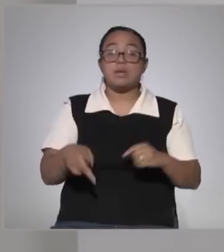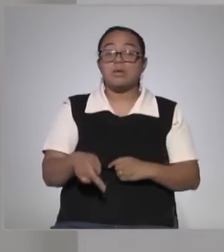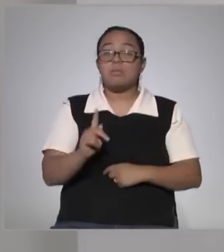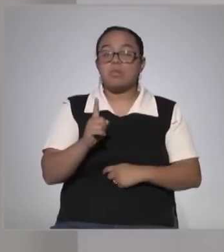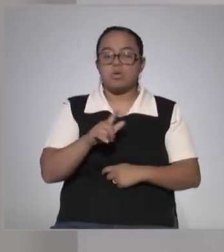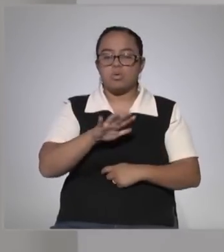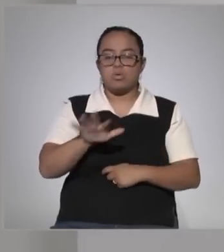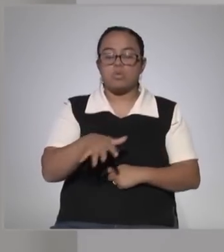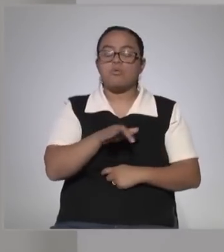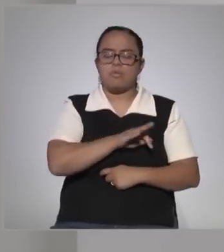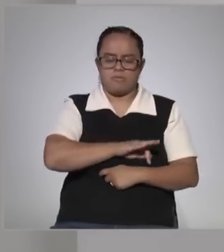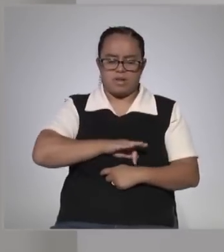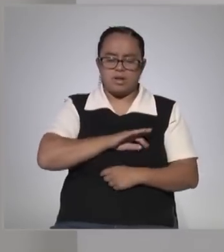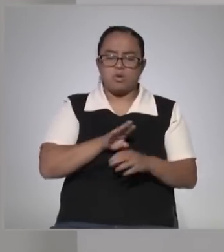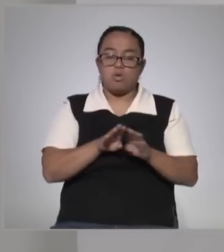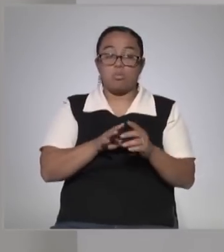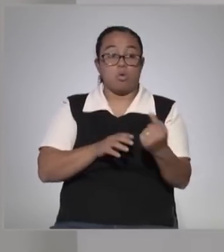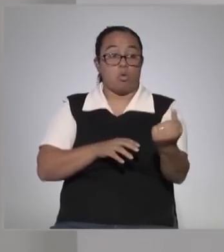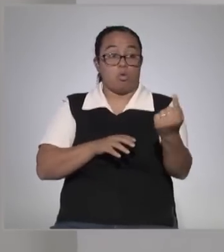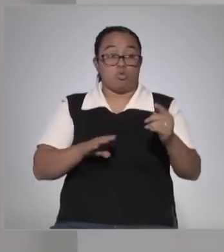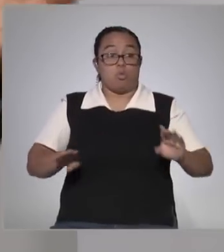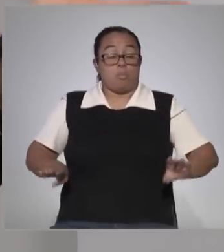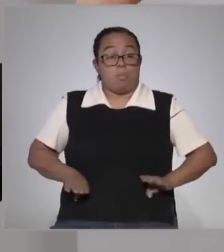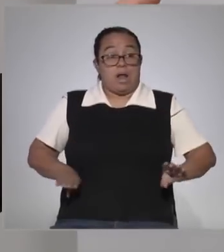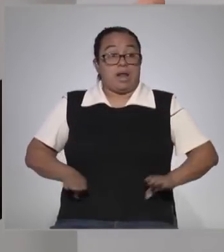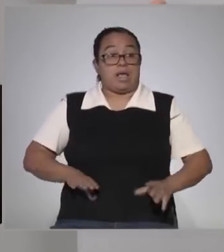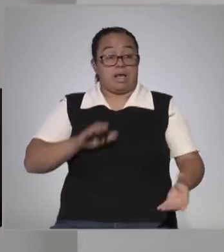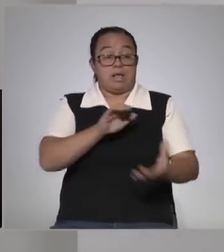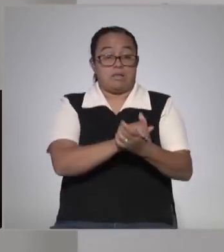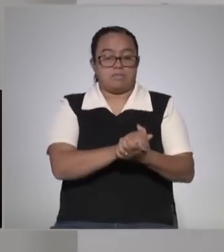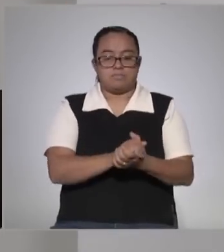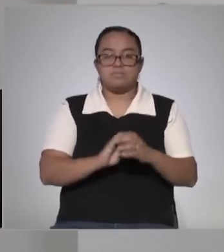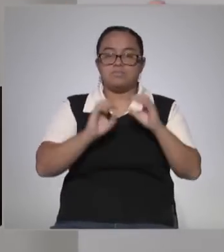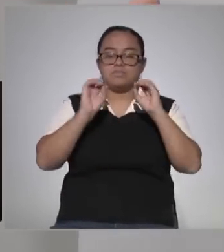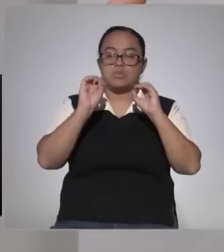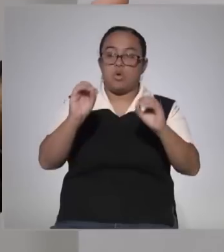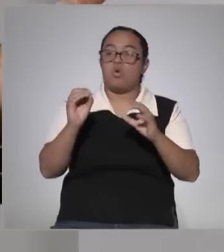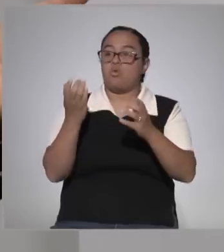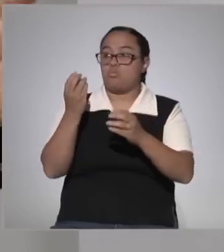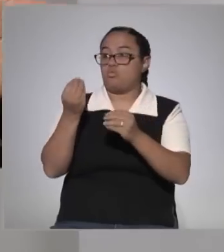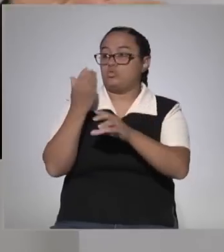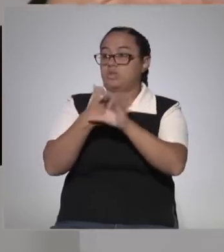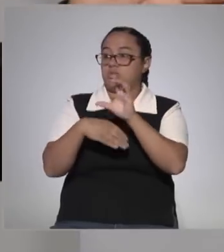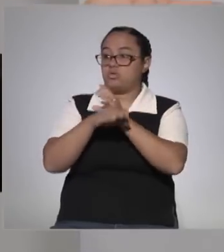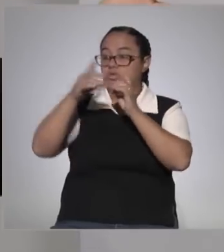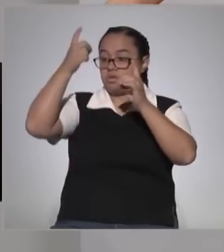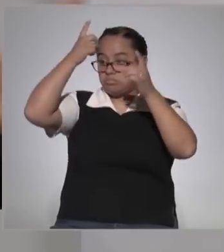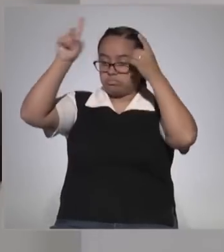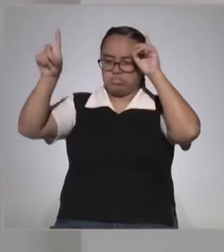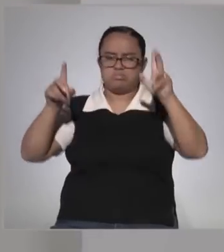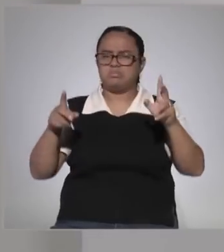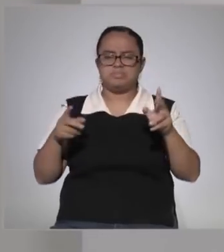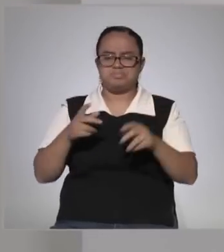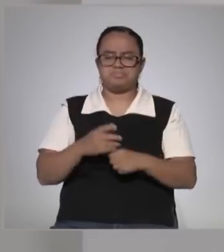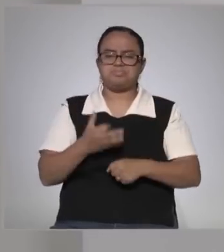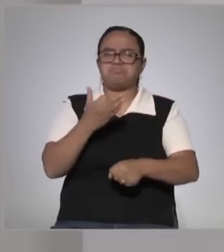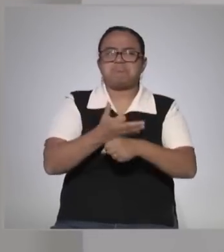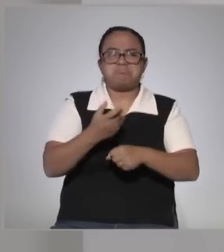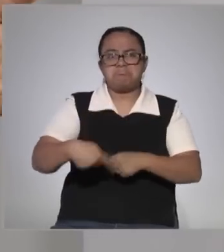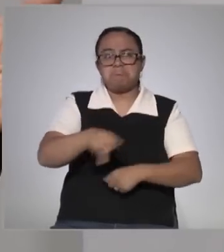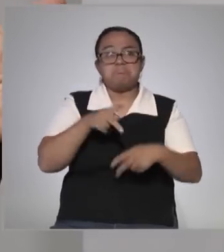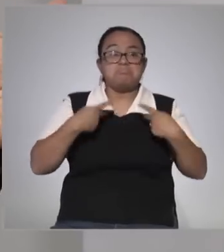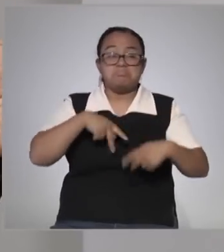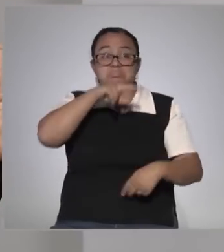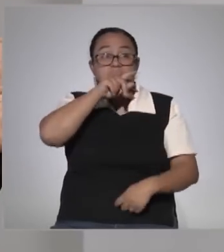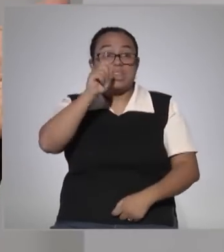felicidad no es tener una pareja, no es tener como muchos bienes en ese sentido. En el Tíbet a nadie le interesa tener bienes, sino